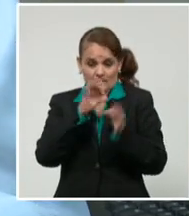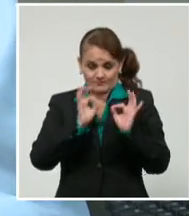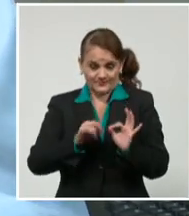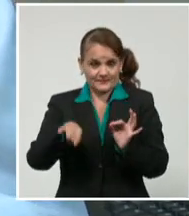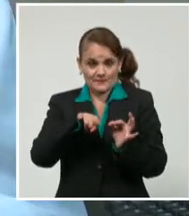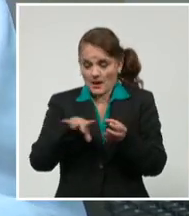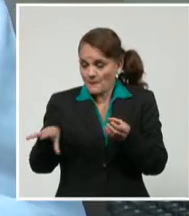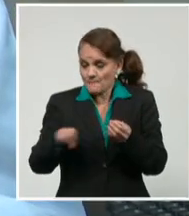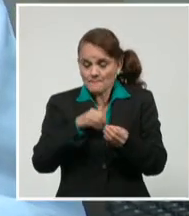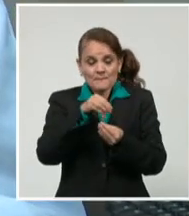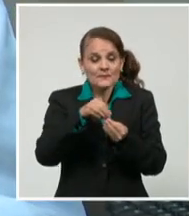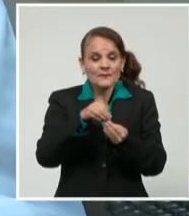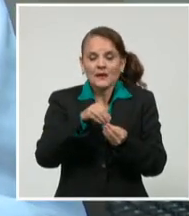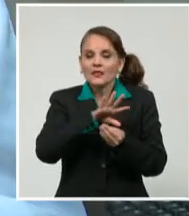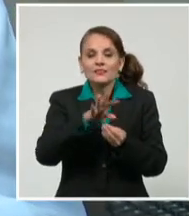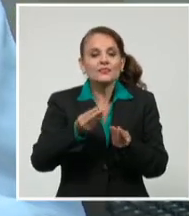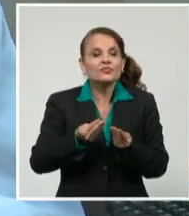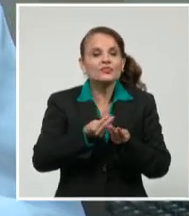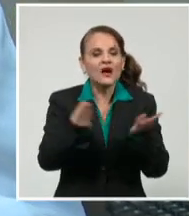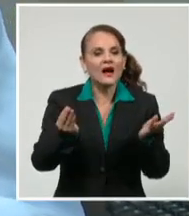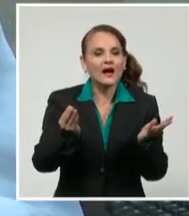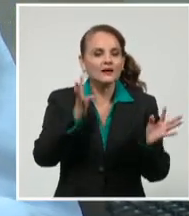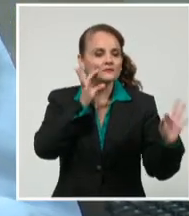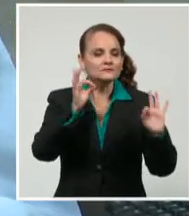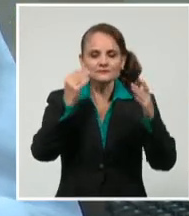inmunidad que ayuda a eliminar